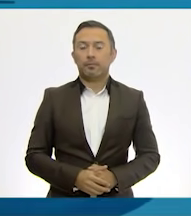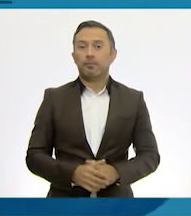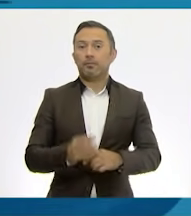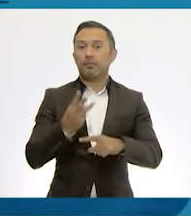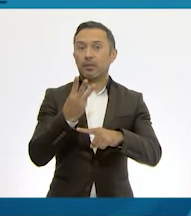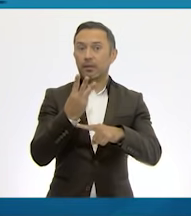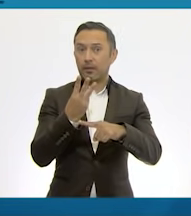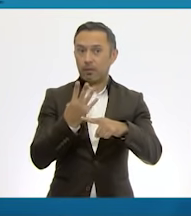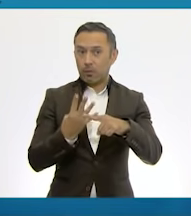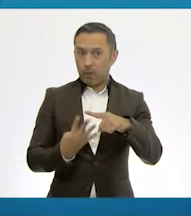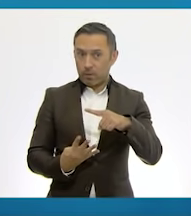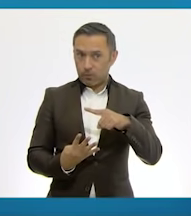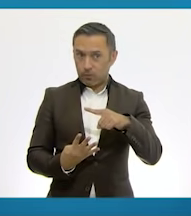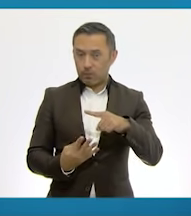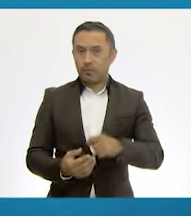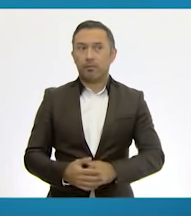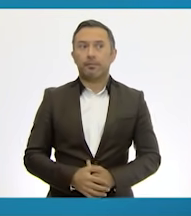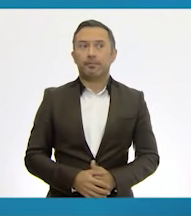Tres cuartos.